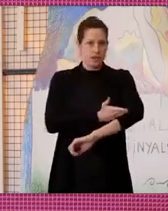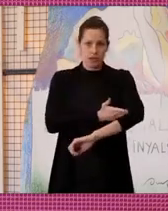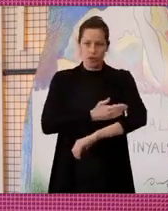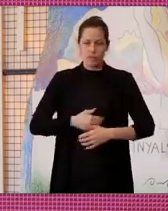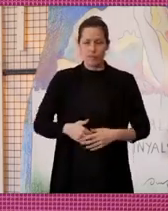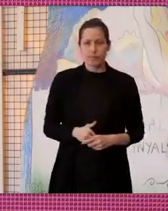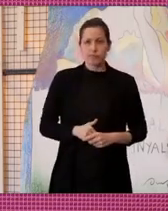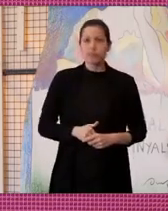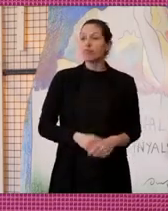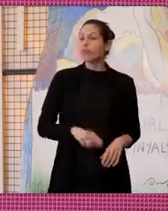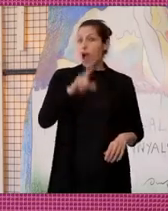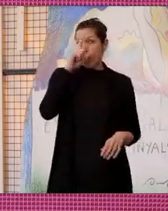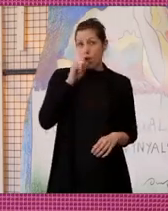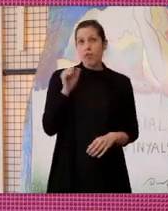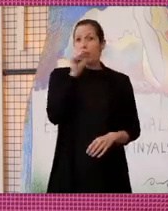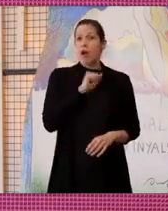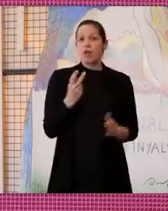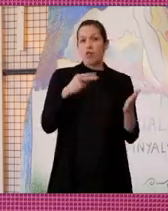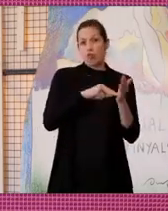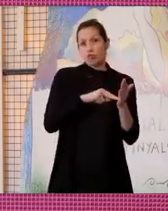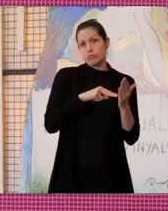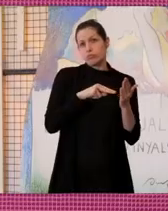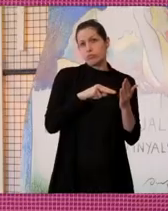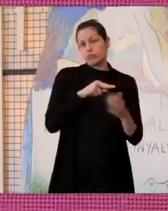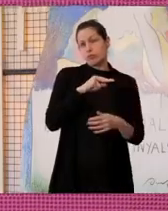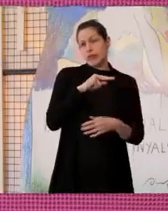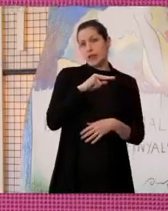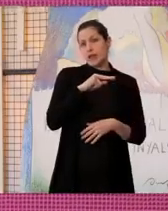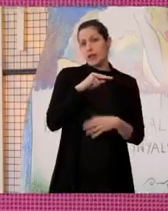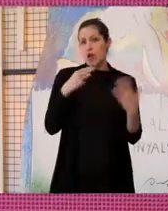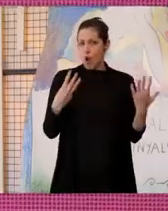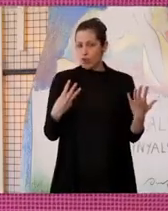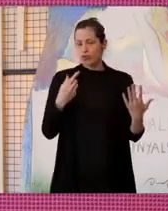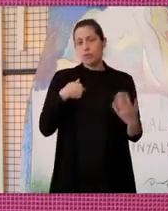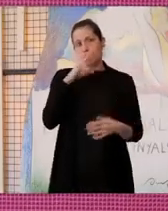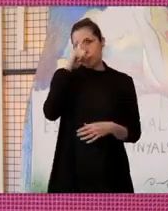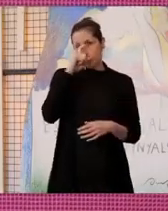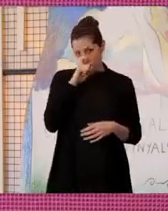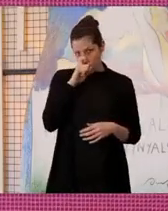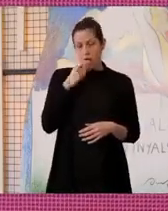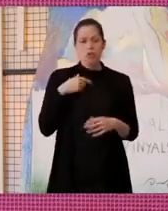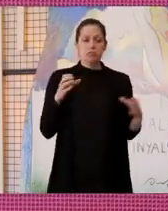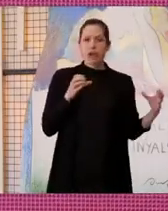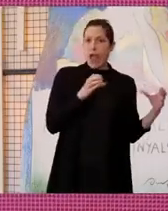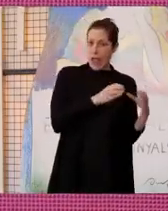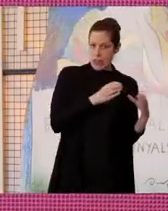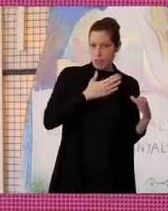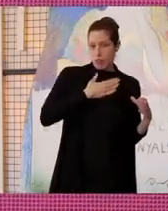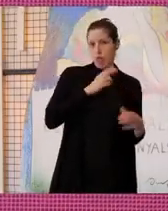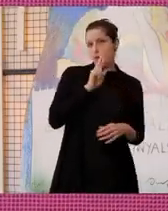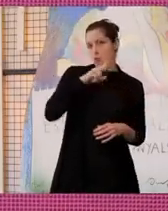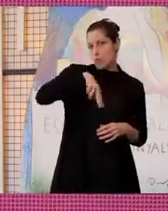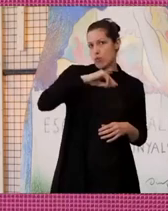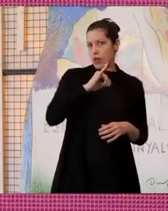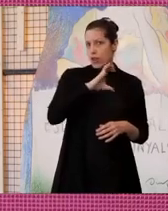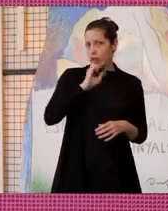en el 2008 llegar claro era el equipo de unifen que lo Estaba preparando que primero consiguió